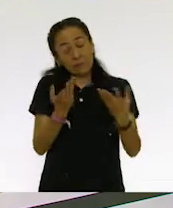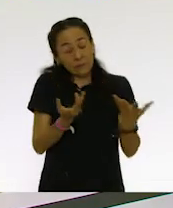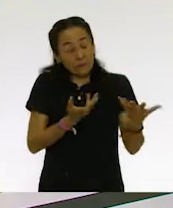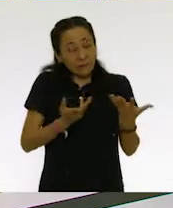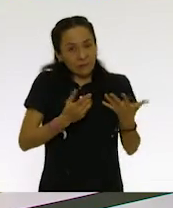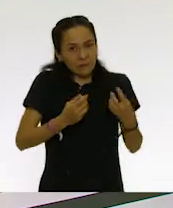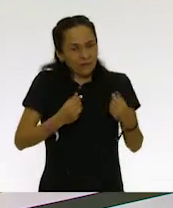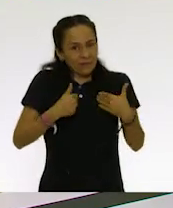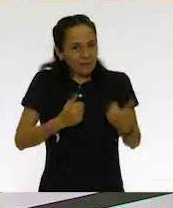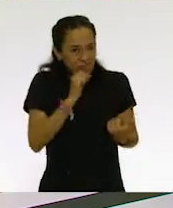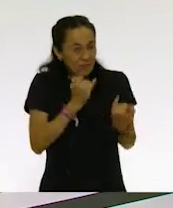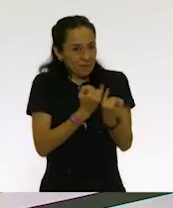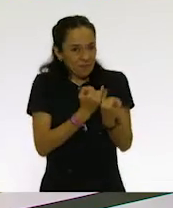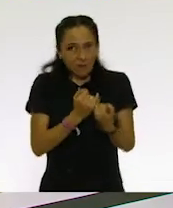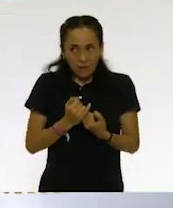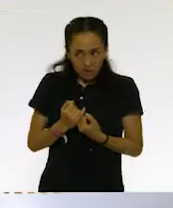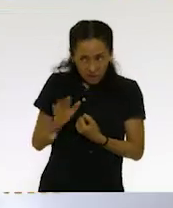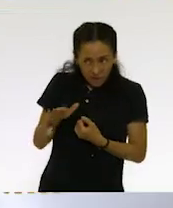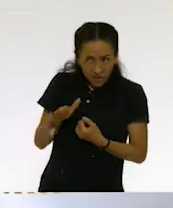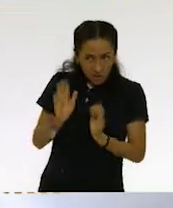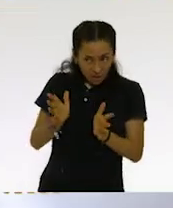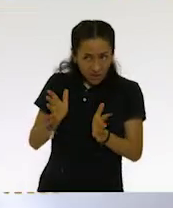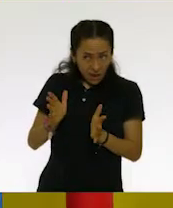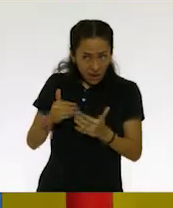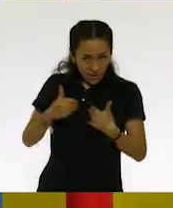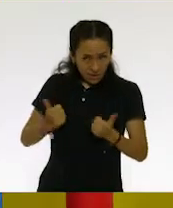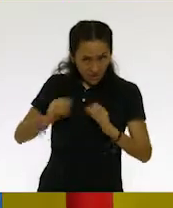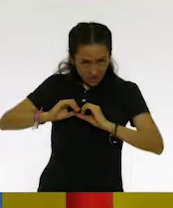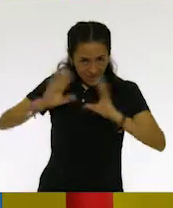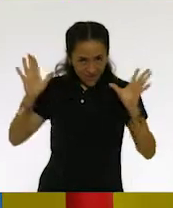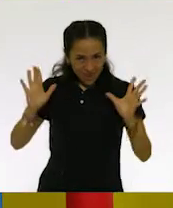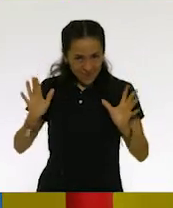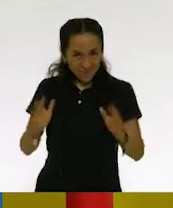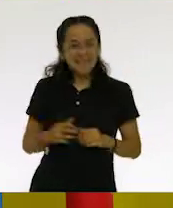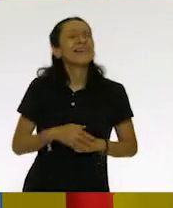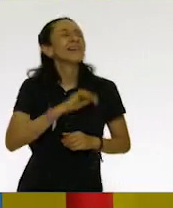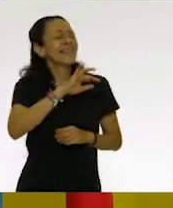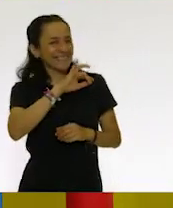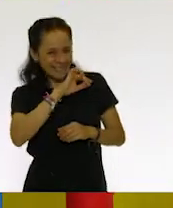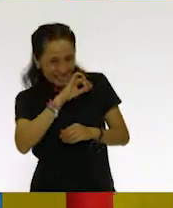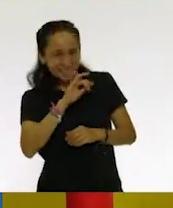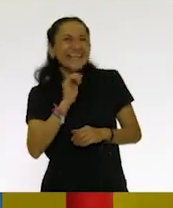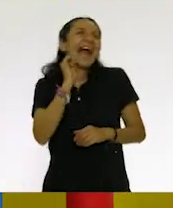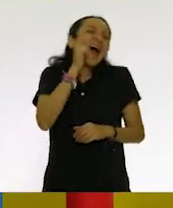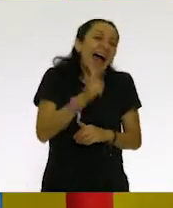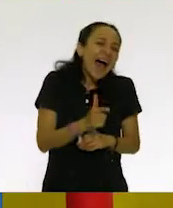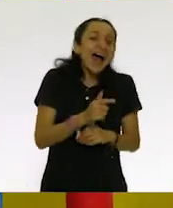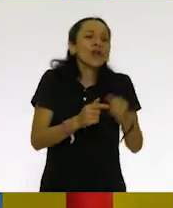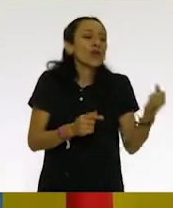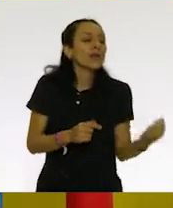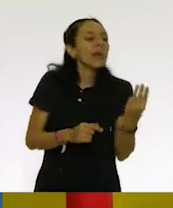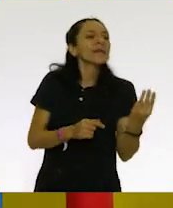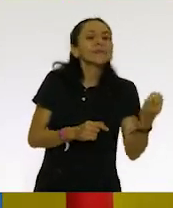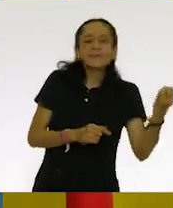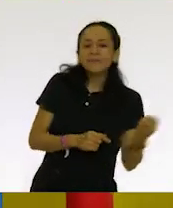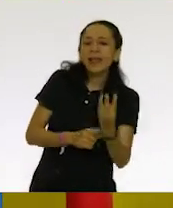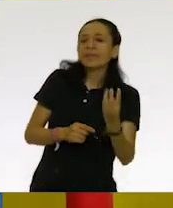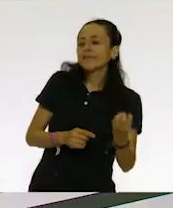a qué hace referencia? Sí, si contamos 3 veces grupos o colecciones de 3, nos va a dar